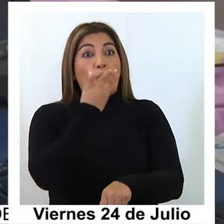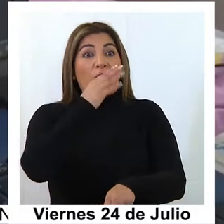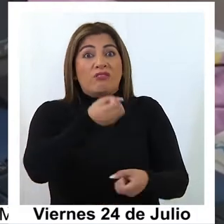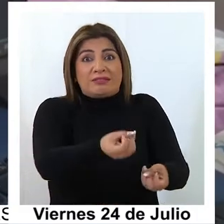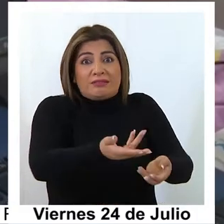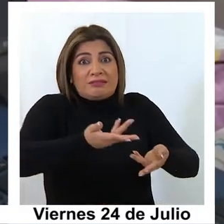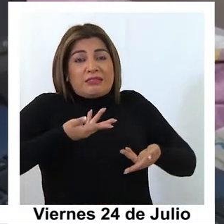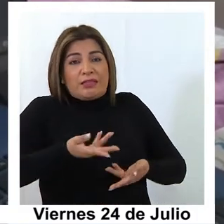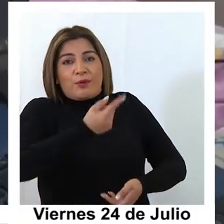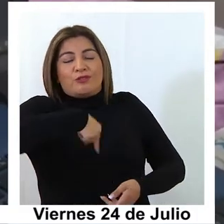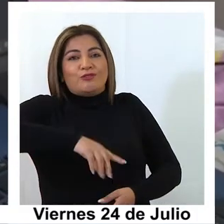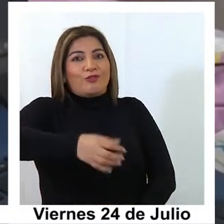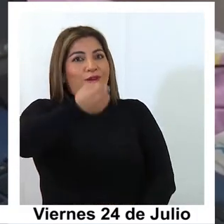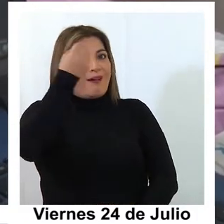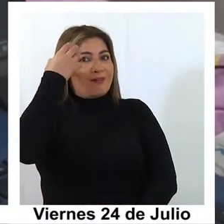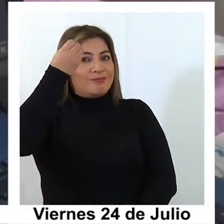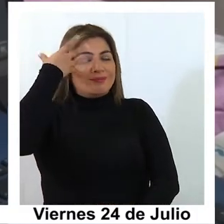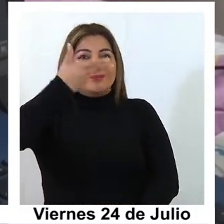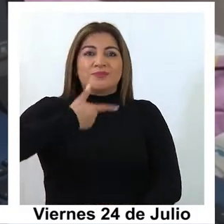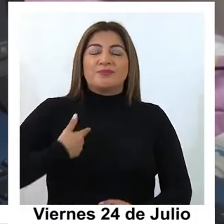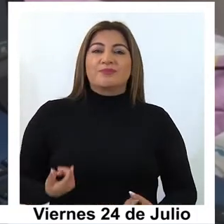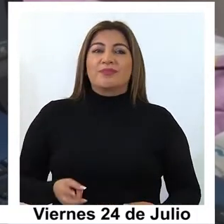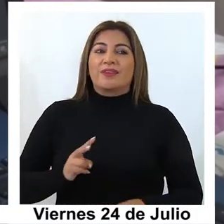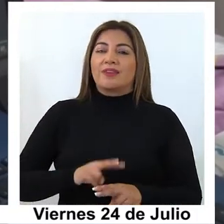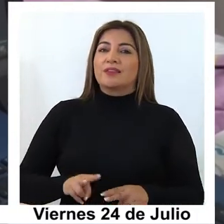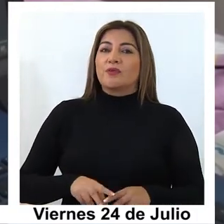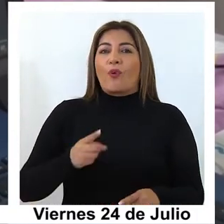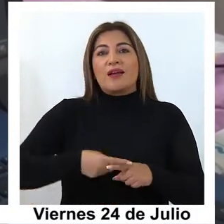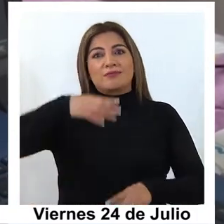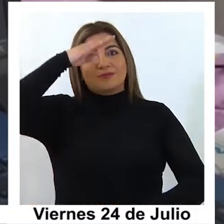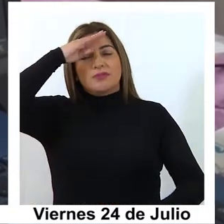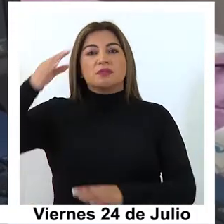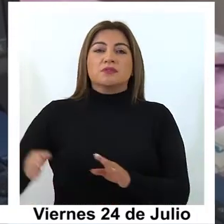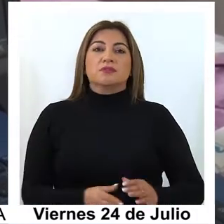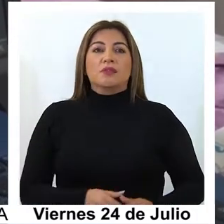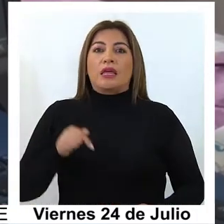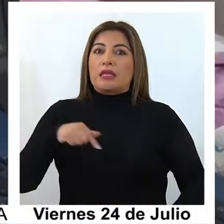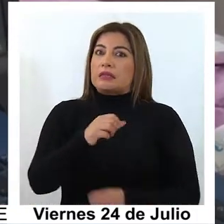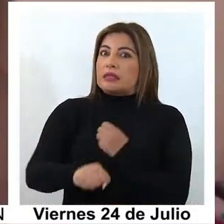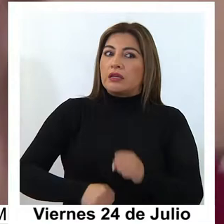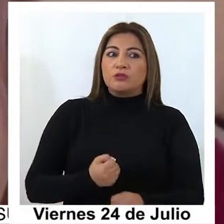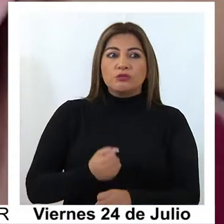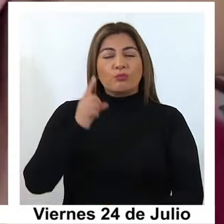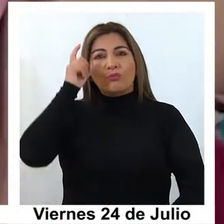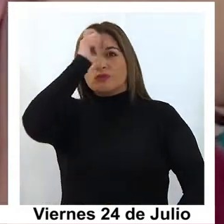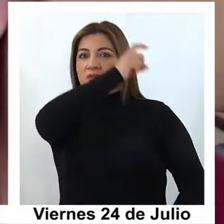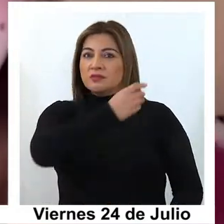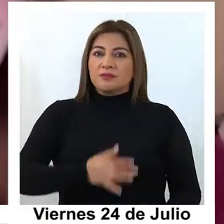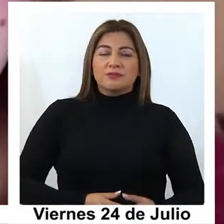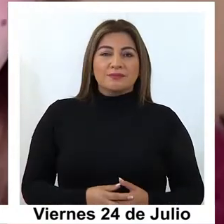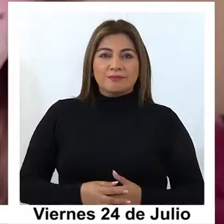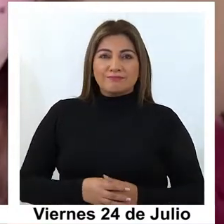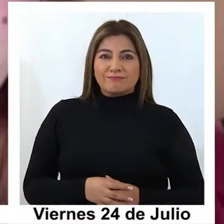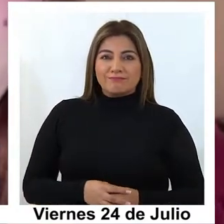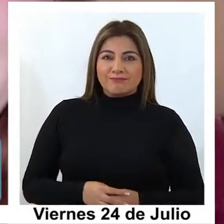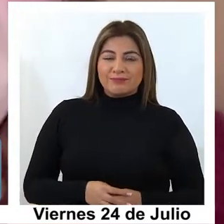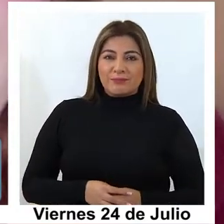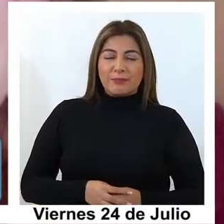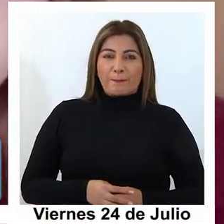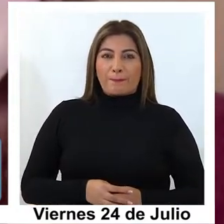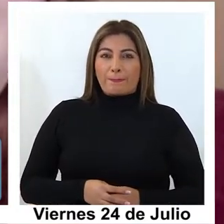mejor de ellos para que nosotros nos llevemos una buena experiencia. Ha sido súper difícil el tema de